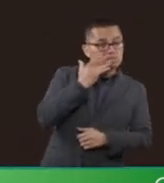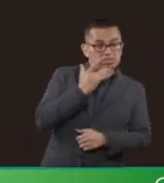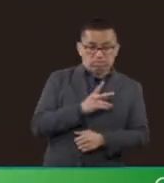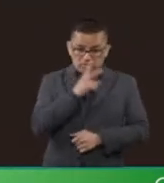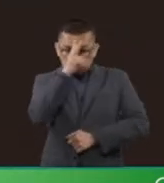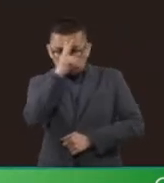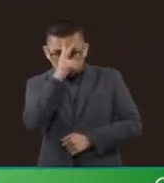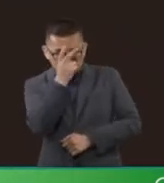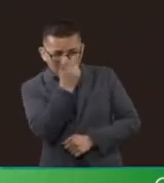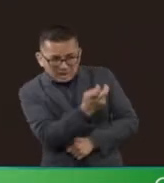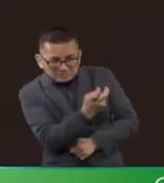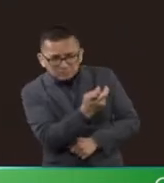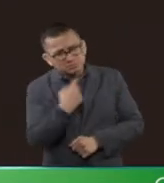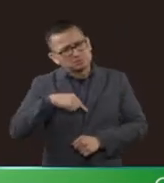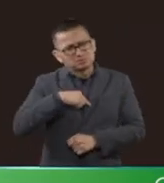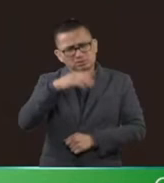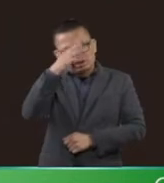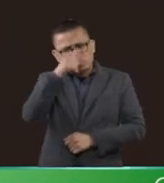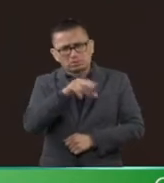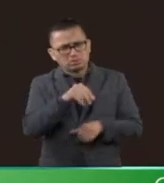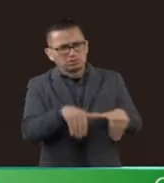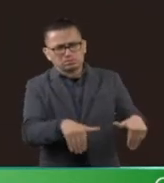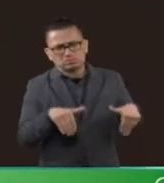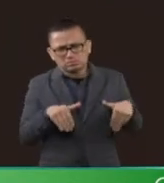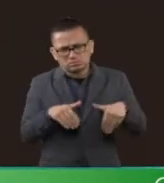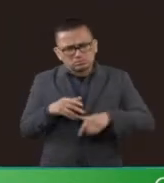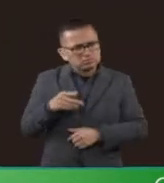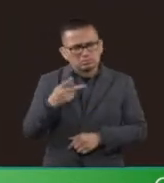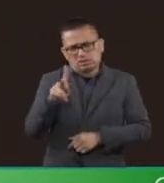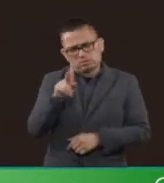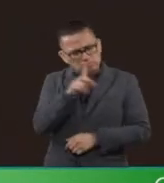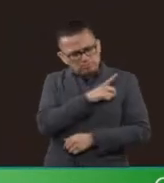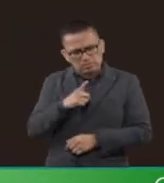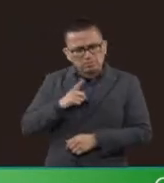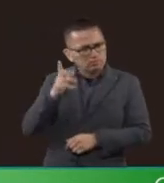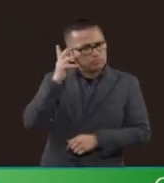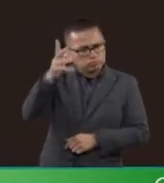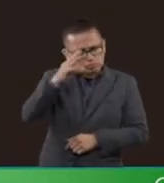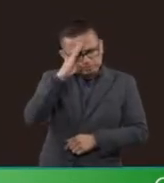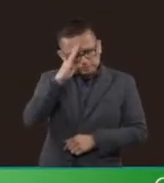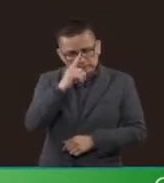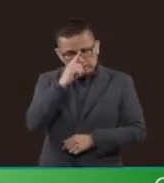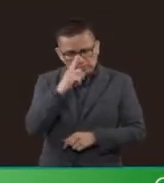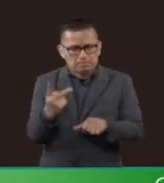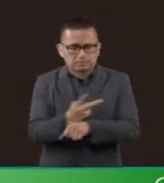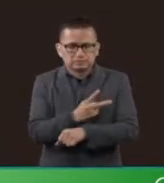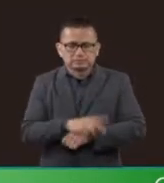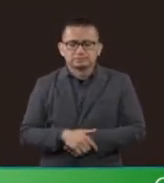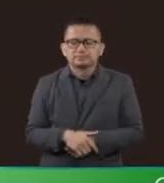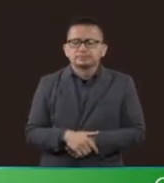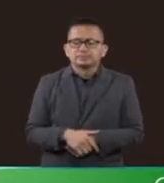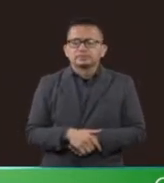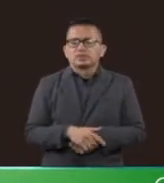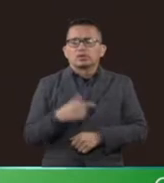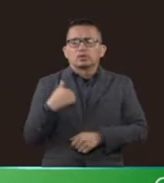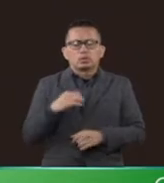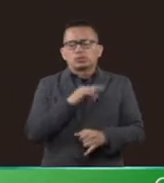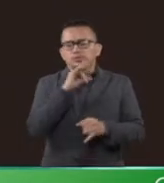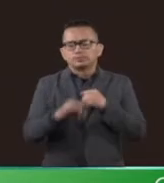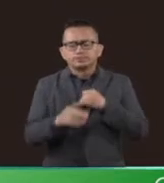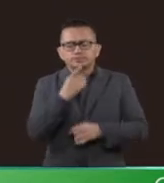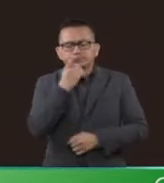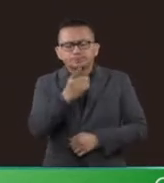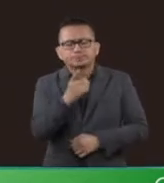seremos parte. Mejor que el futuro y la historia ponga cada quien en su lugar. Concluyo pidiéndoles, compañeros, que lo que hoy y